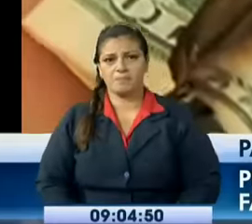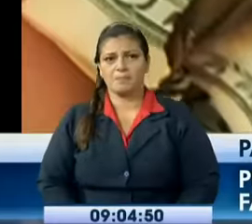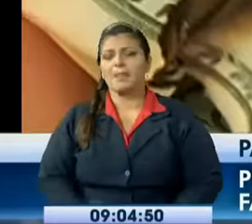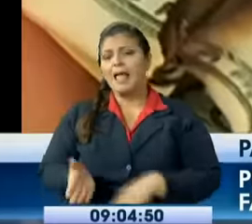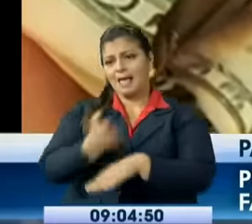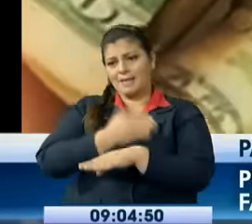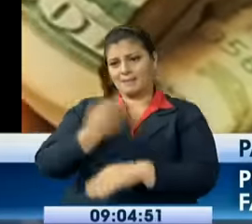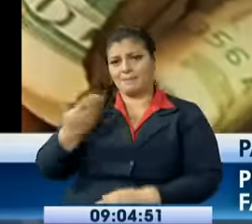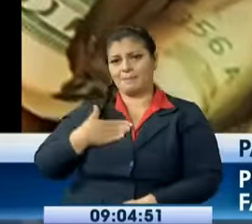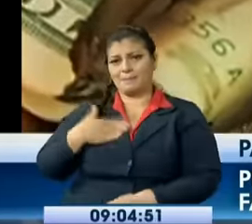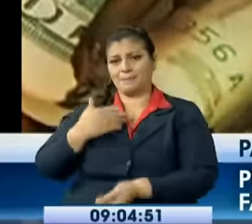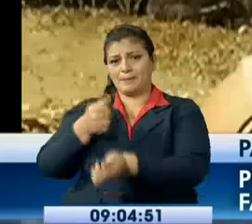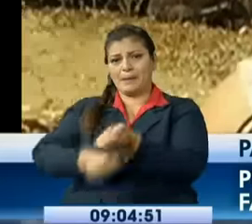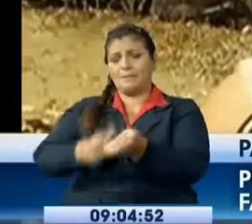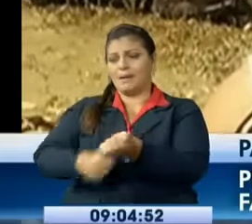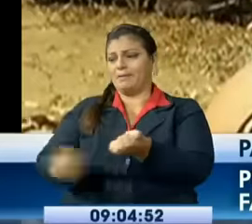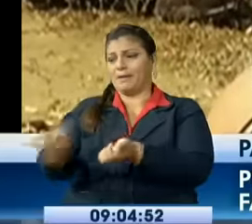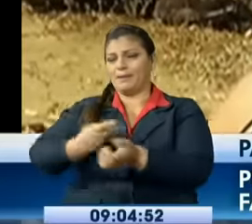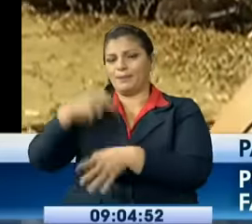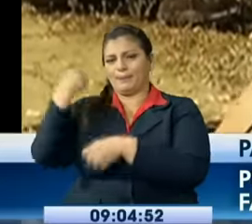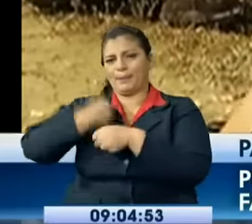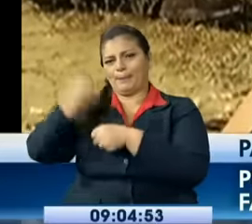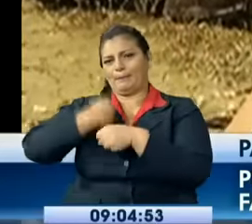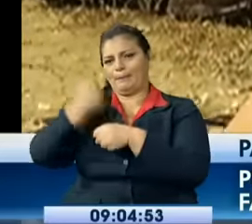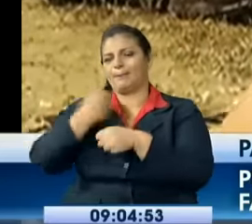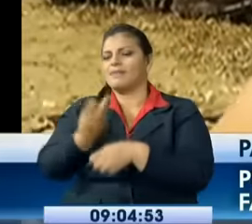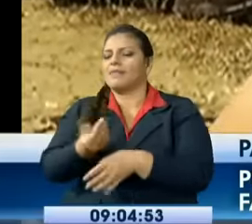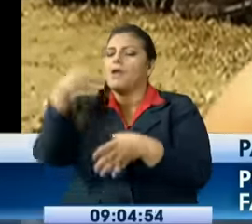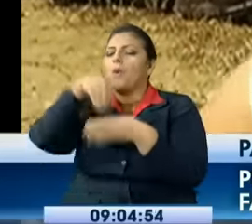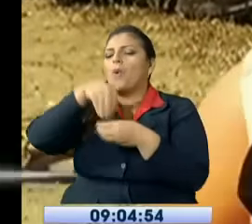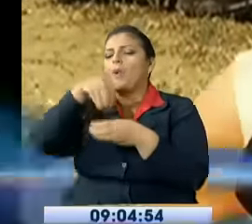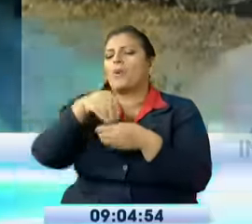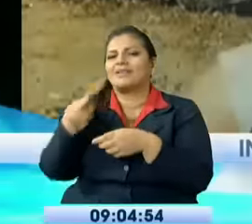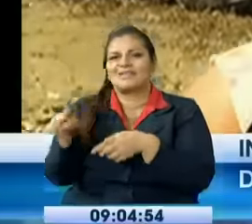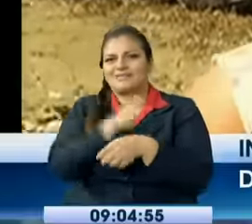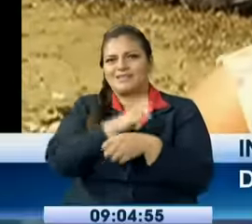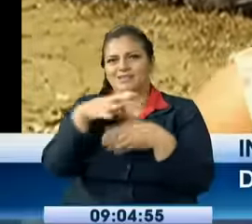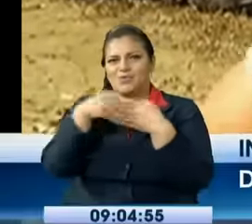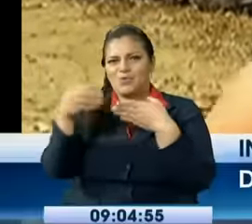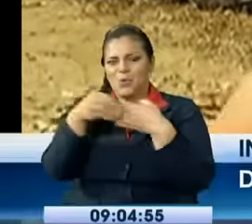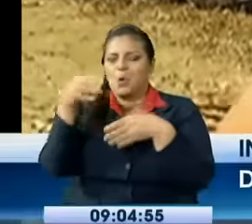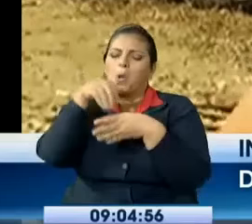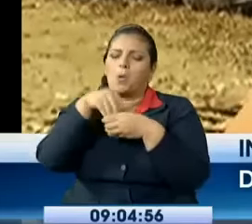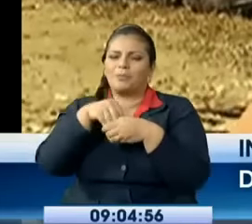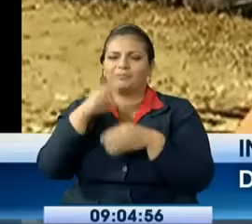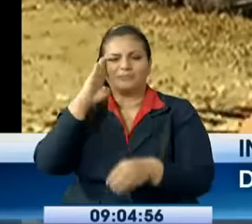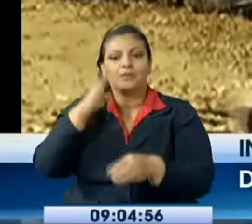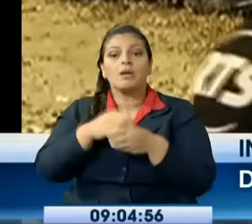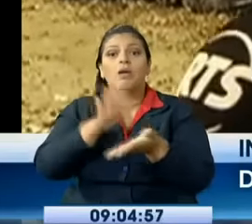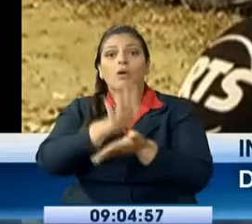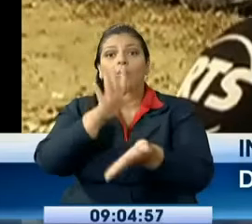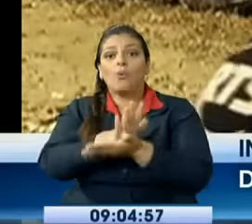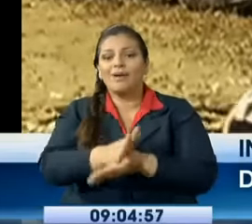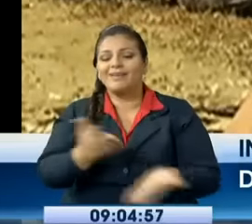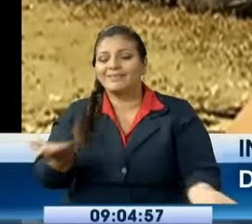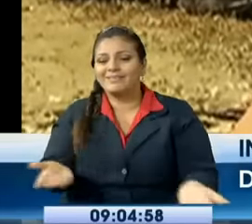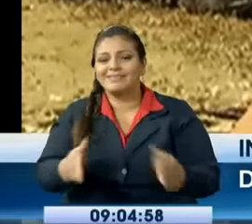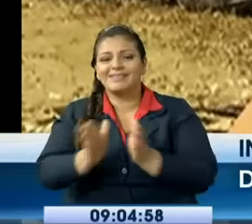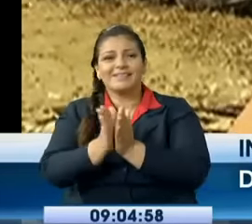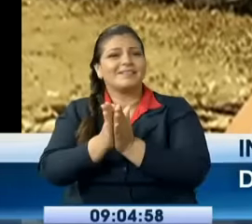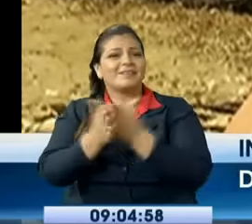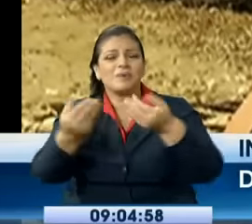la tenía yo guardadito, que yo trabajaba con mi hermana, sí. Compré la lista de los cuadernos de mi hija. ¿Y ahora ya no tiene nada? Ya